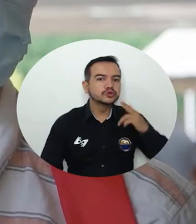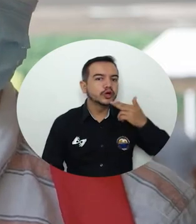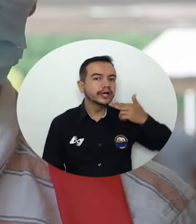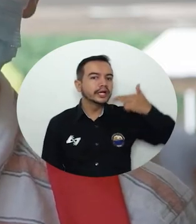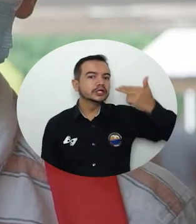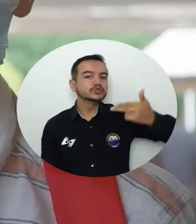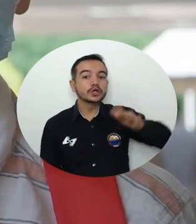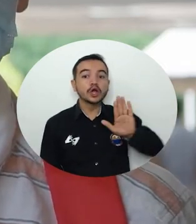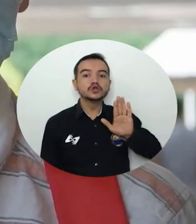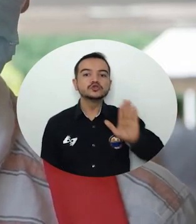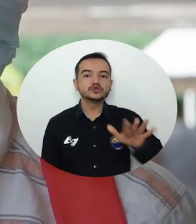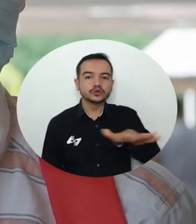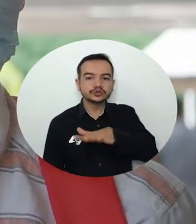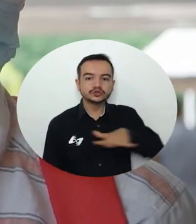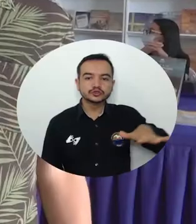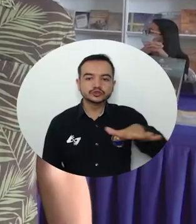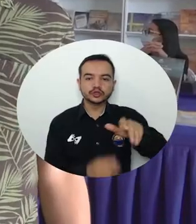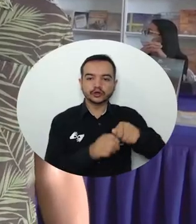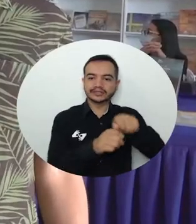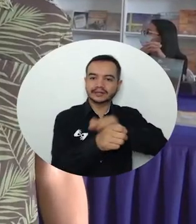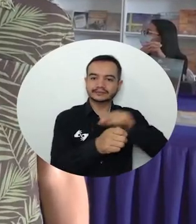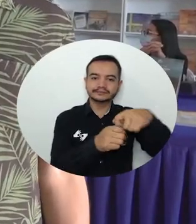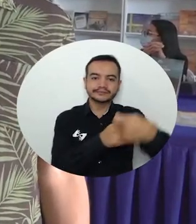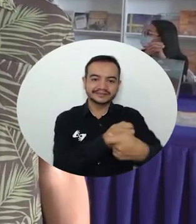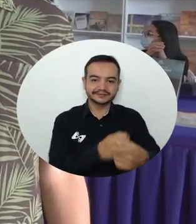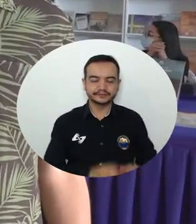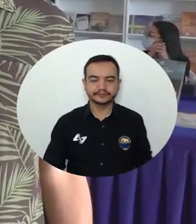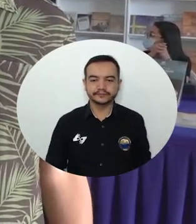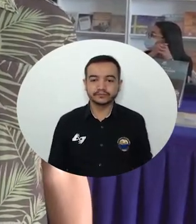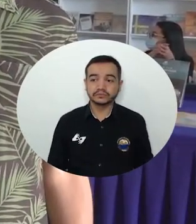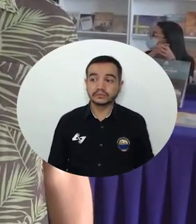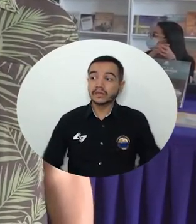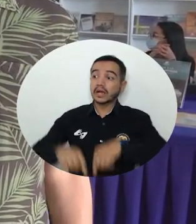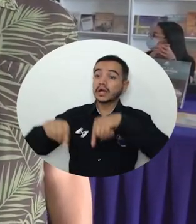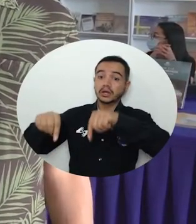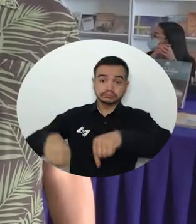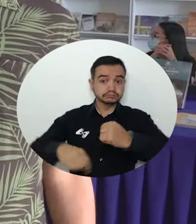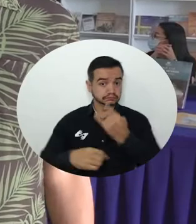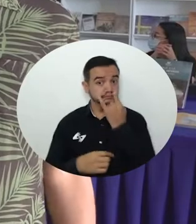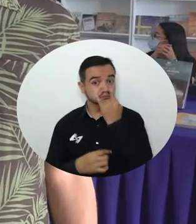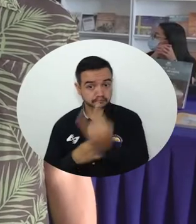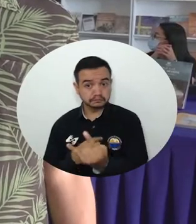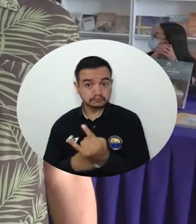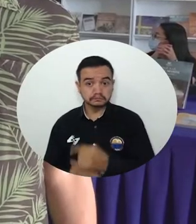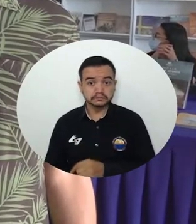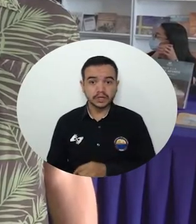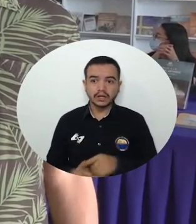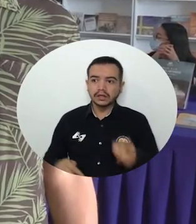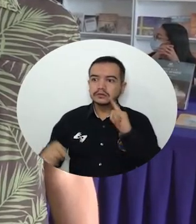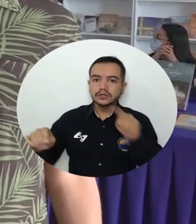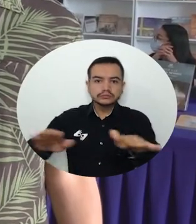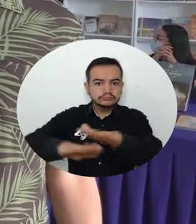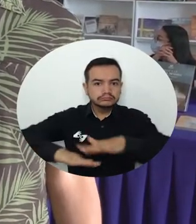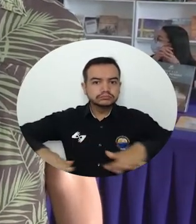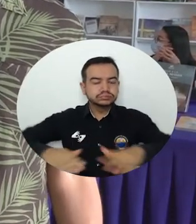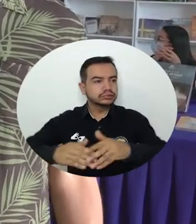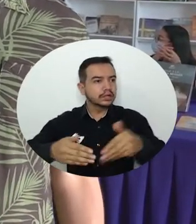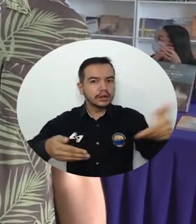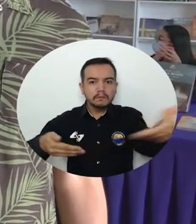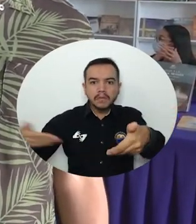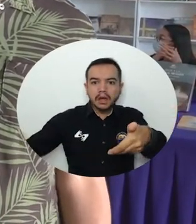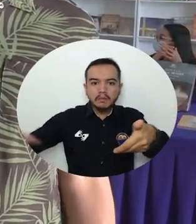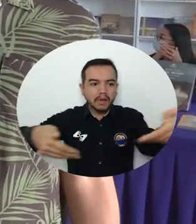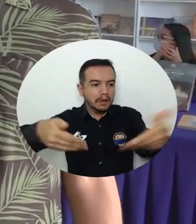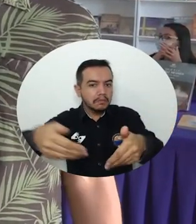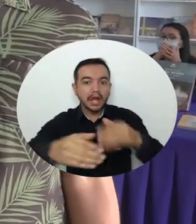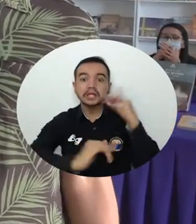historia de la zona bananera. Está bien interesante, me he encontrado con una oferta variada de